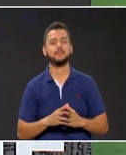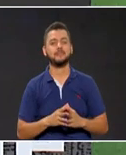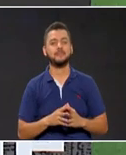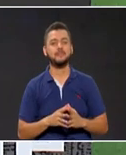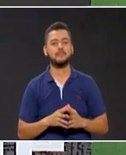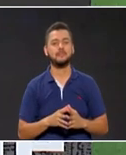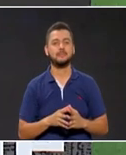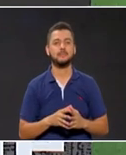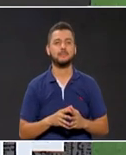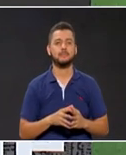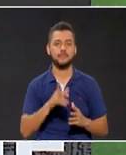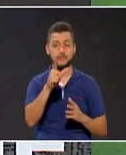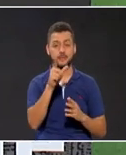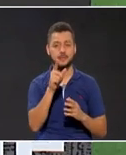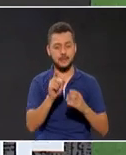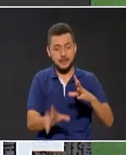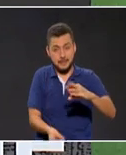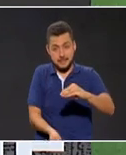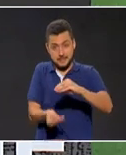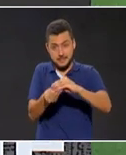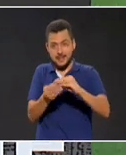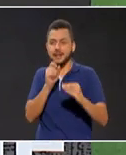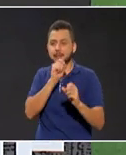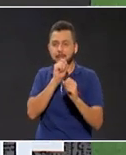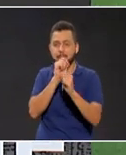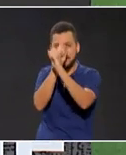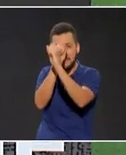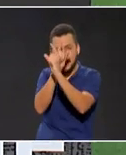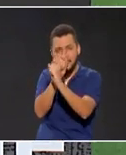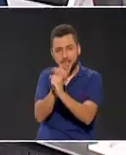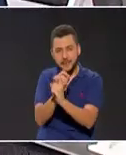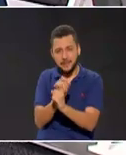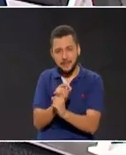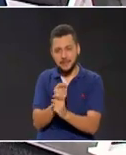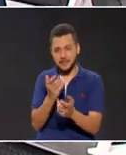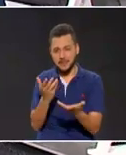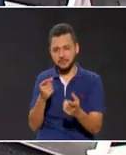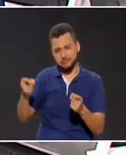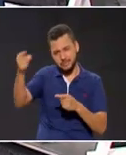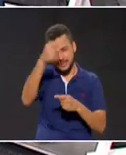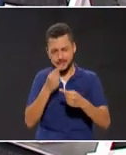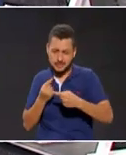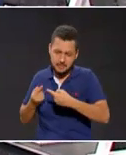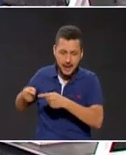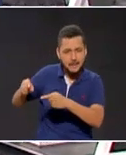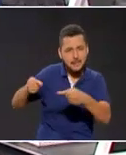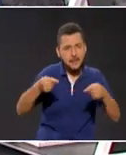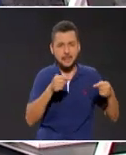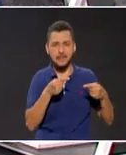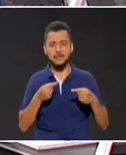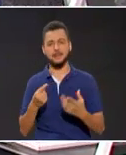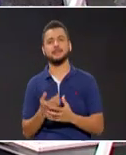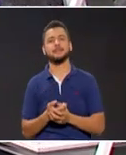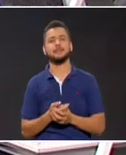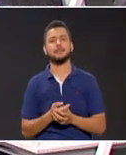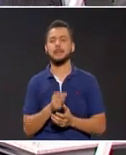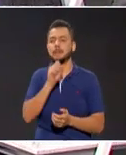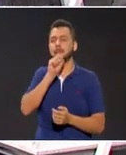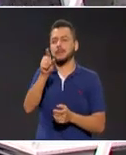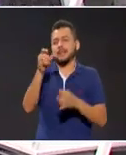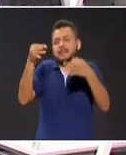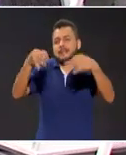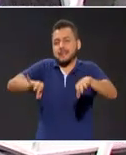alcance una siguiente pregunta, y además la hora del debate en que ustedes se preguntan. Vamos a hacer solo la pregunta sin contrapregunta,